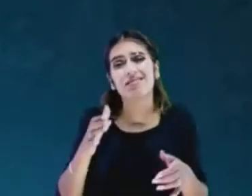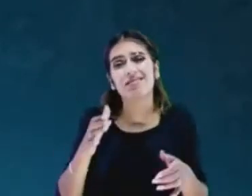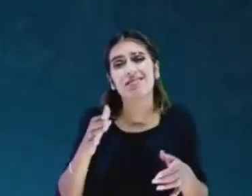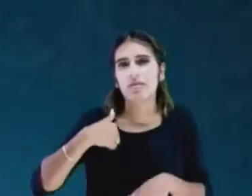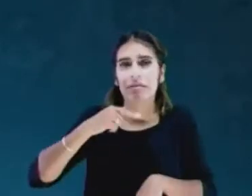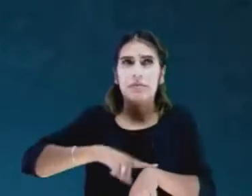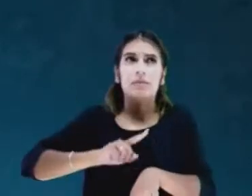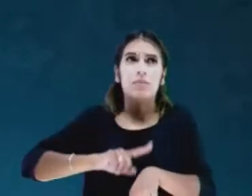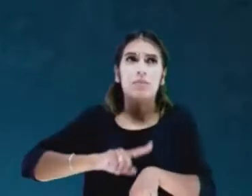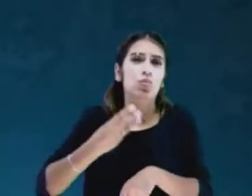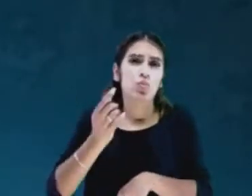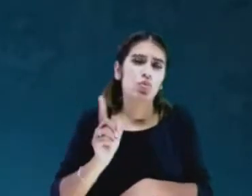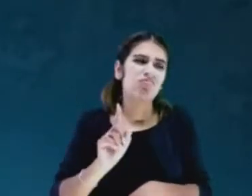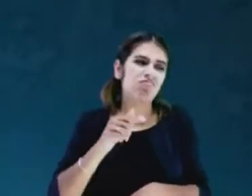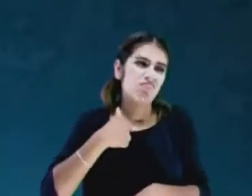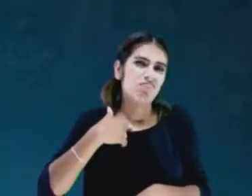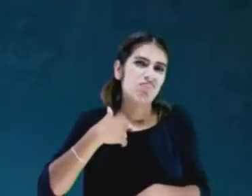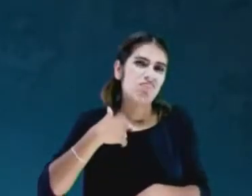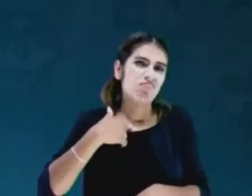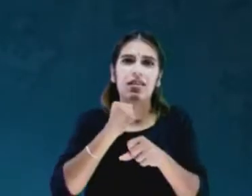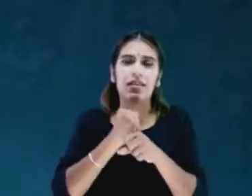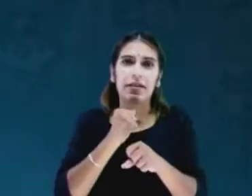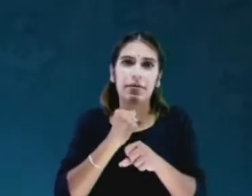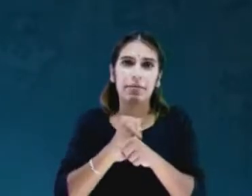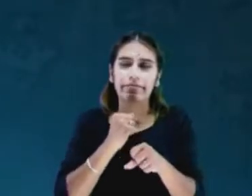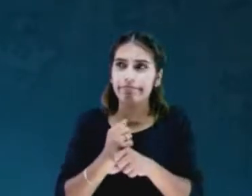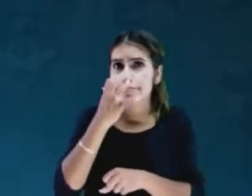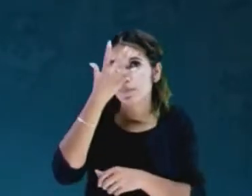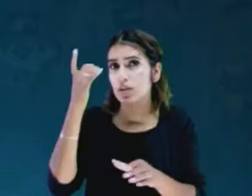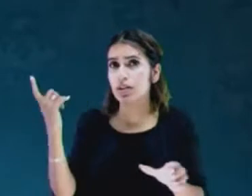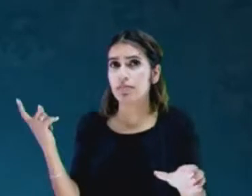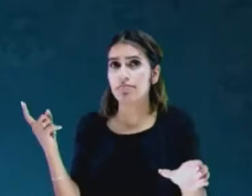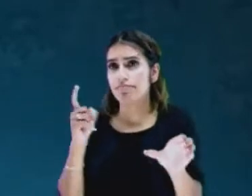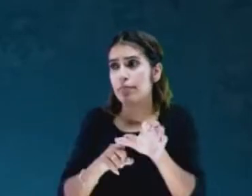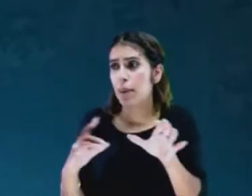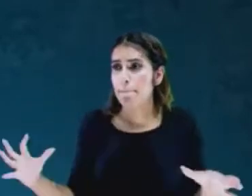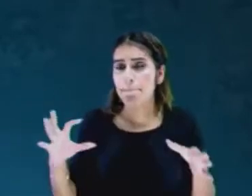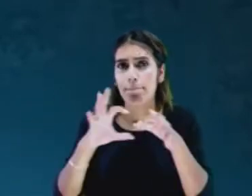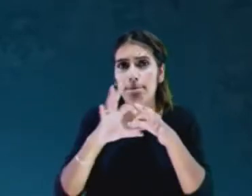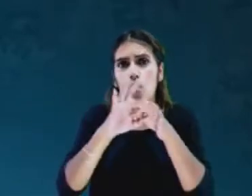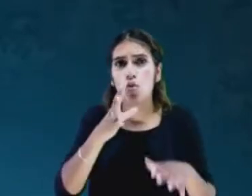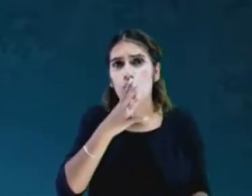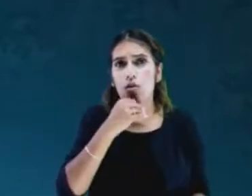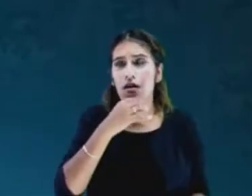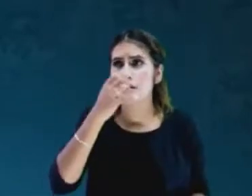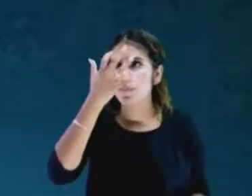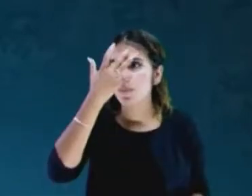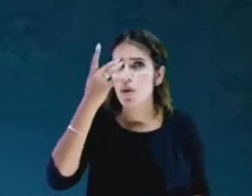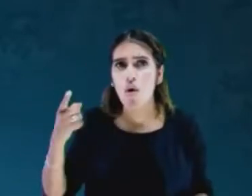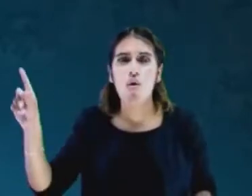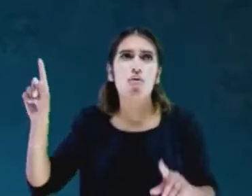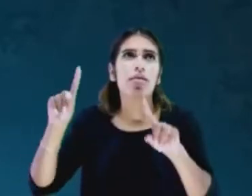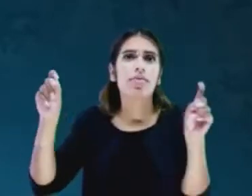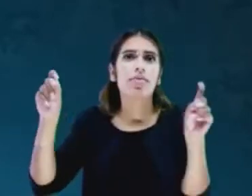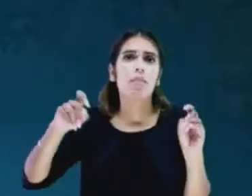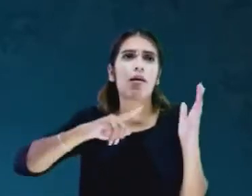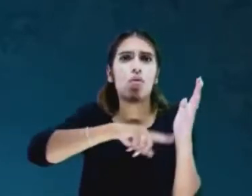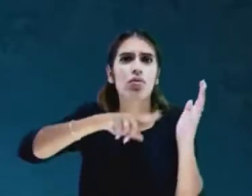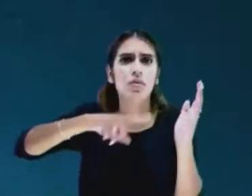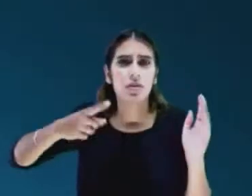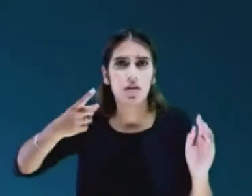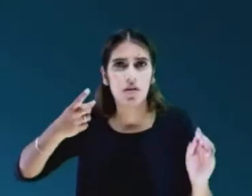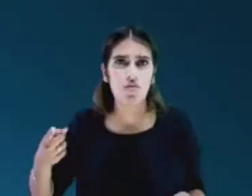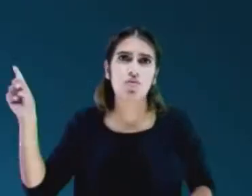esto la mediación porque no es vinculante el tema no es vinculante porque es más allá de temas contractuales y porque no hay